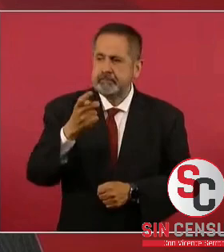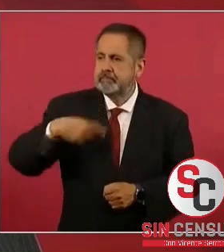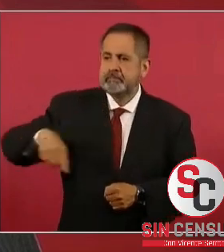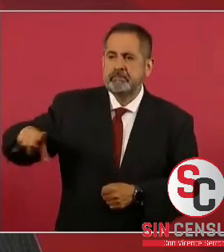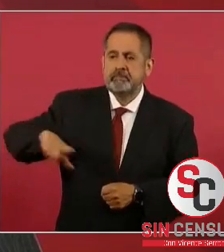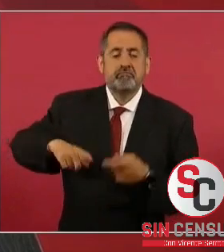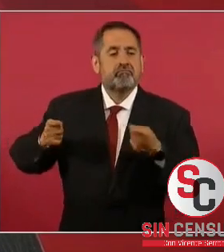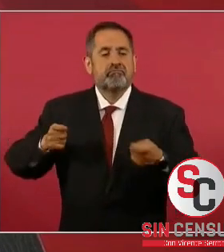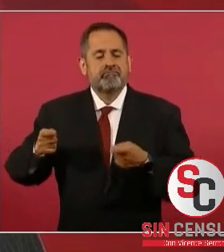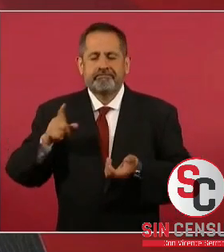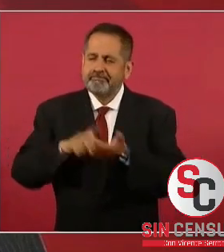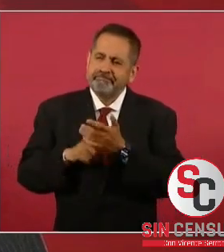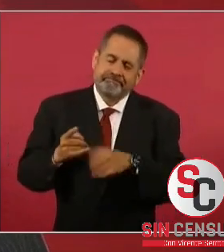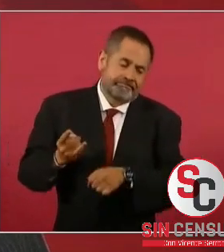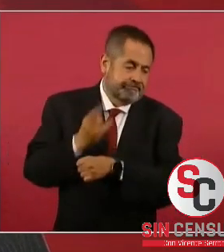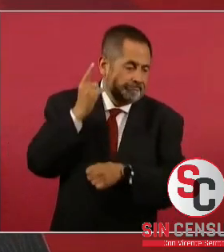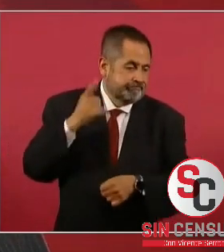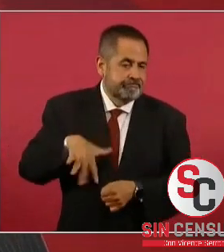gobernantes.